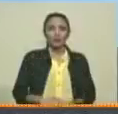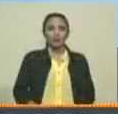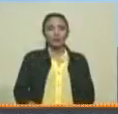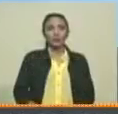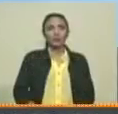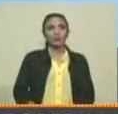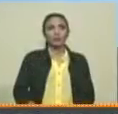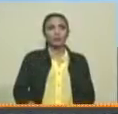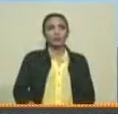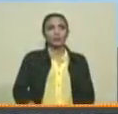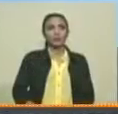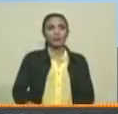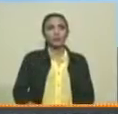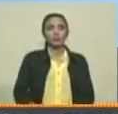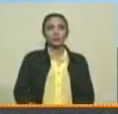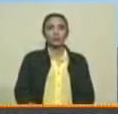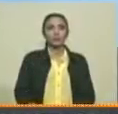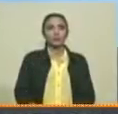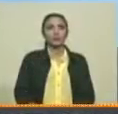Miseria.